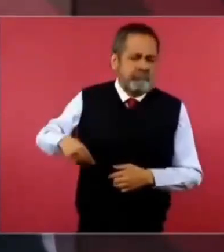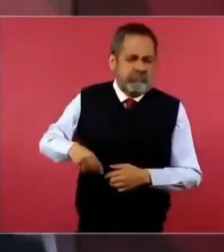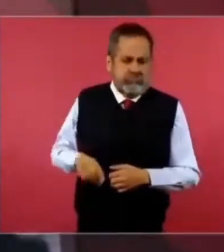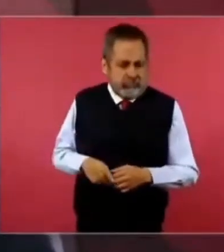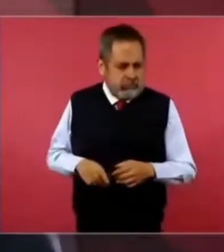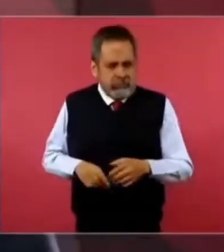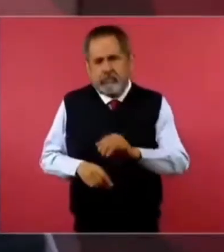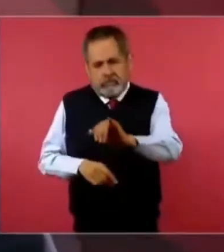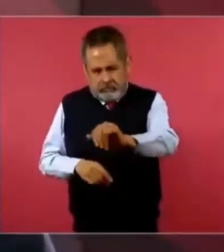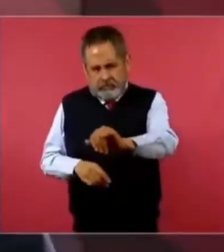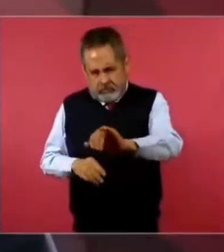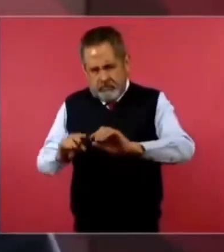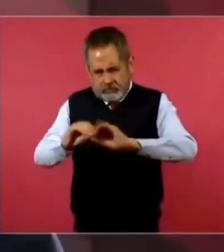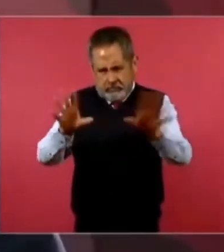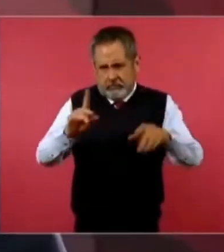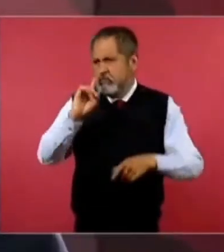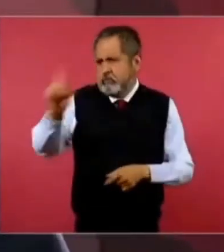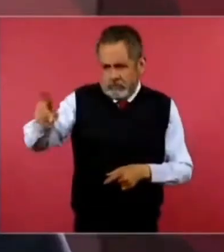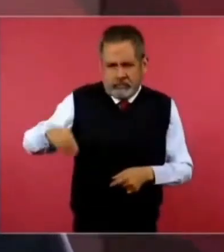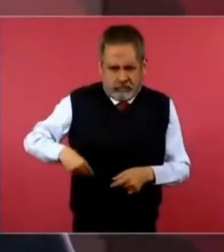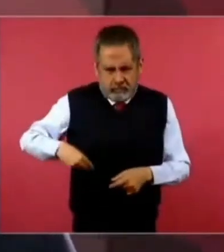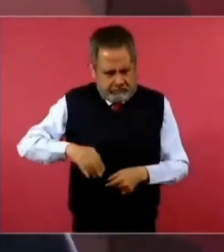Sí, claro que fue el Estado.